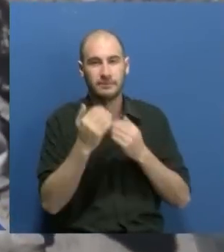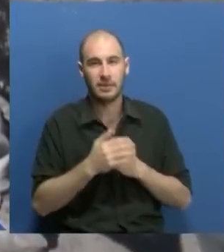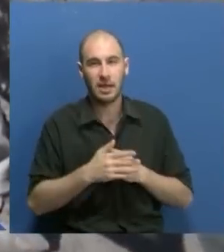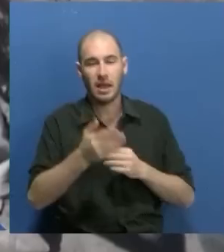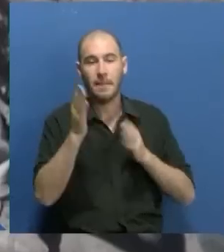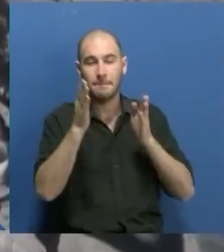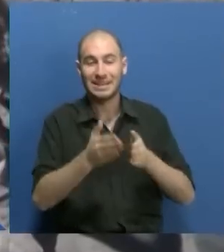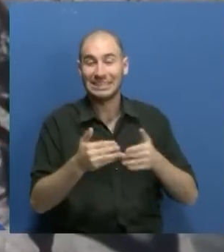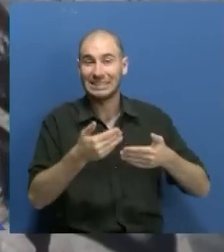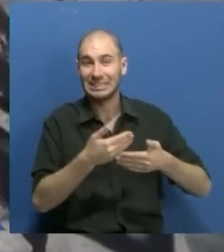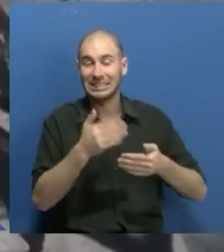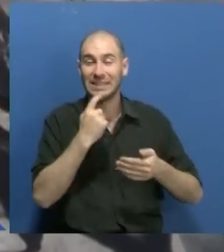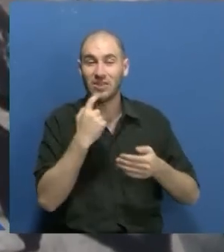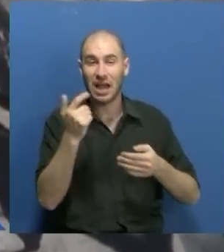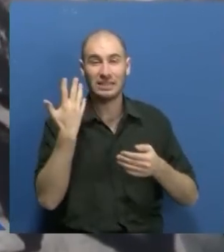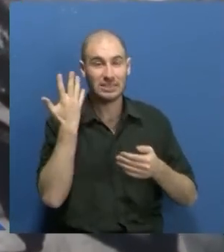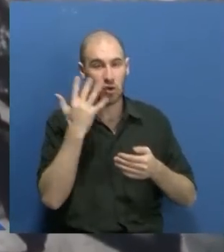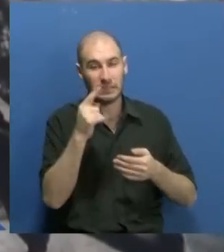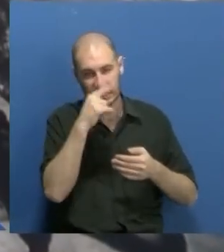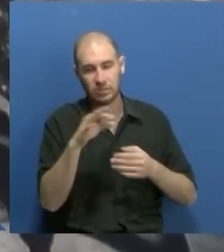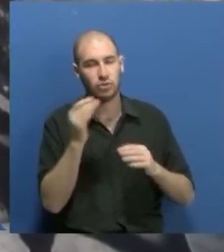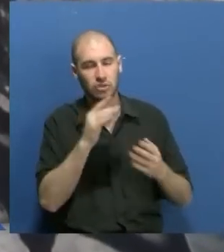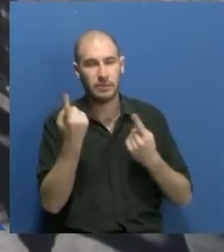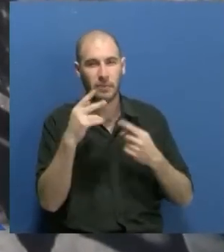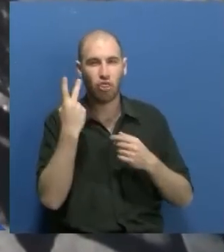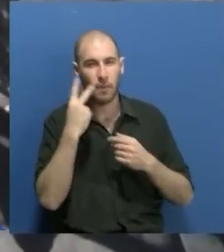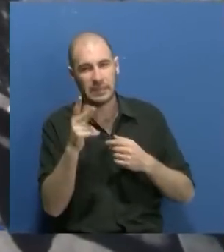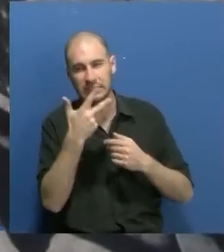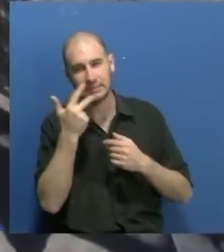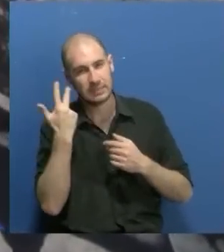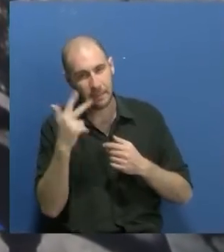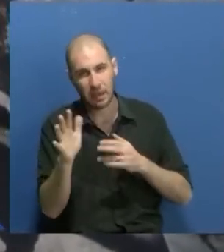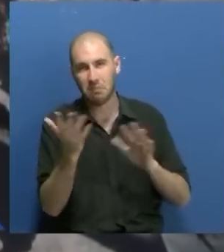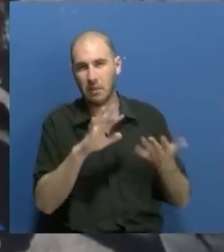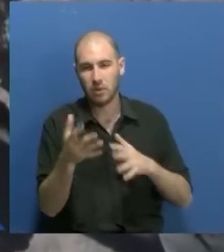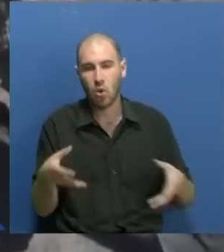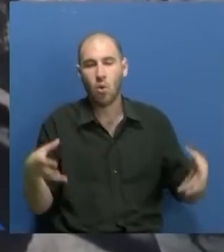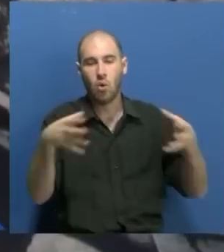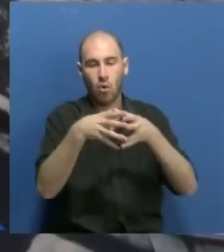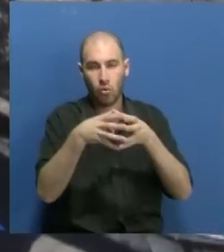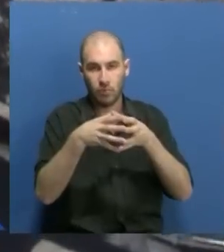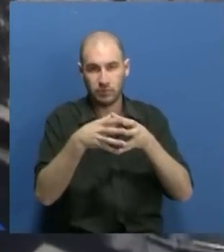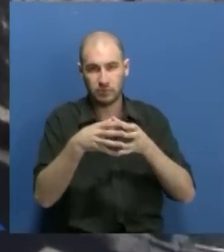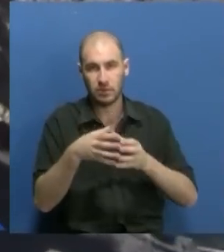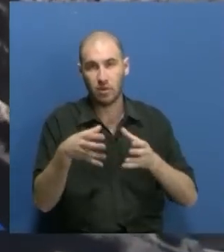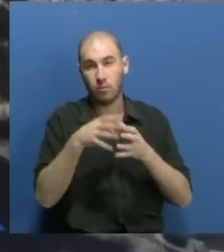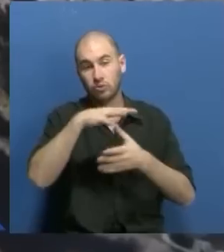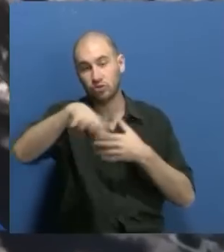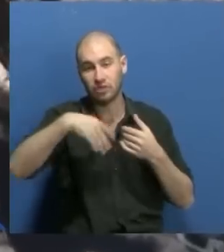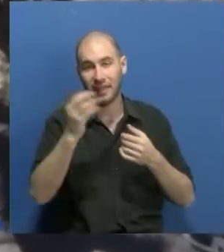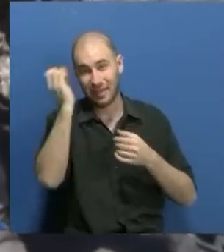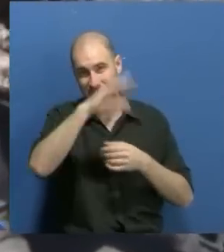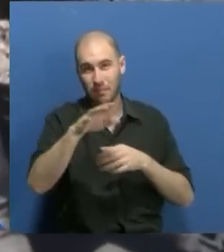la etapa del niño, ¿no? De los 5.700, pero 2.000 o 3.000 años atrás sí podemos pensar en grupos de sociedades